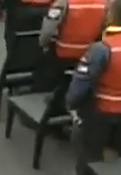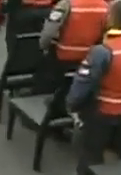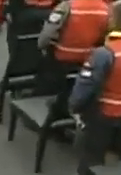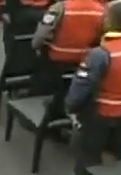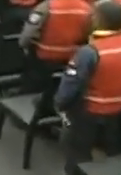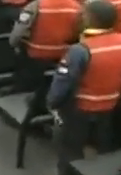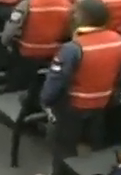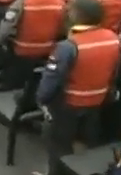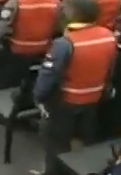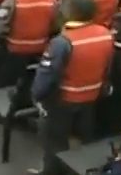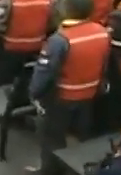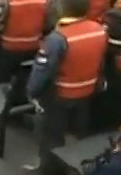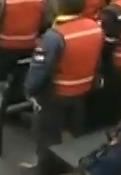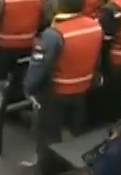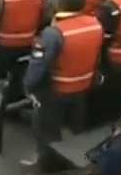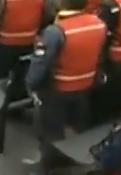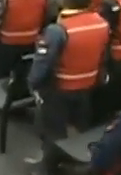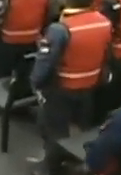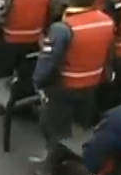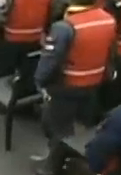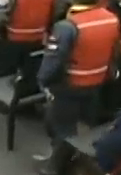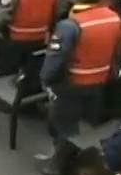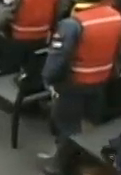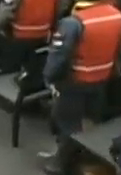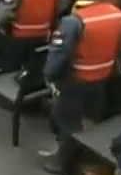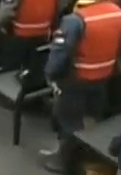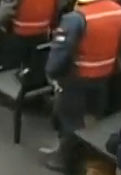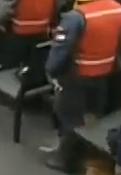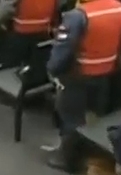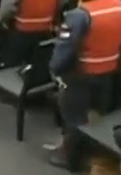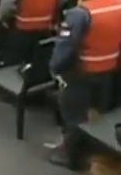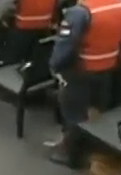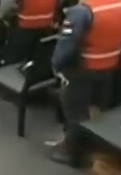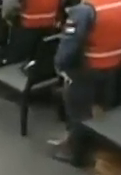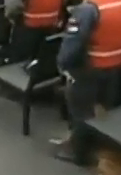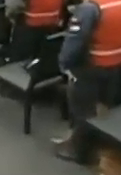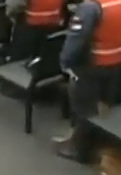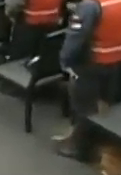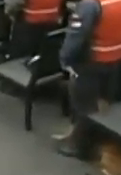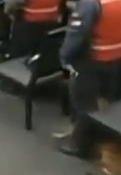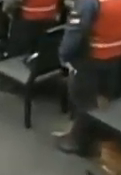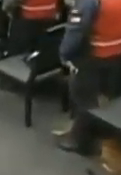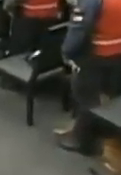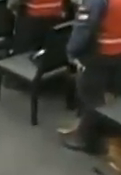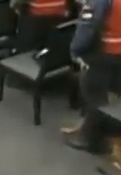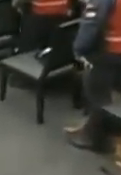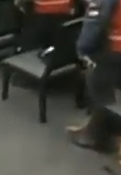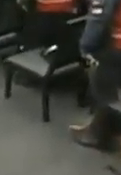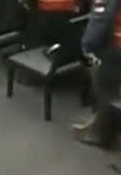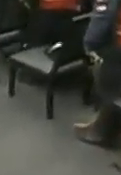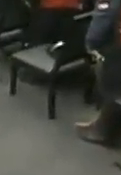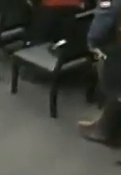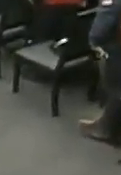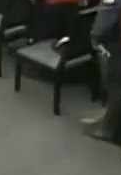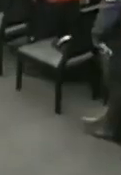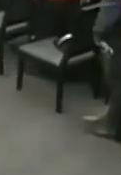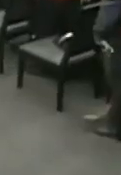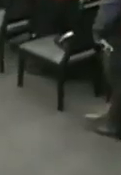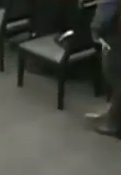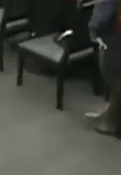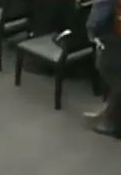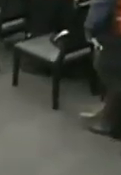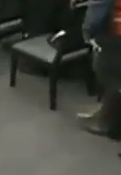Simón Bolívar. Y es que justamente el jefe de Estado venezolano entregó la orden Francisco de Miranda en